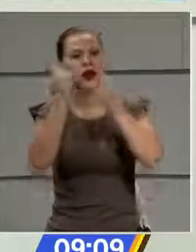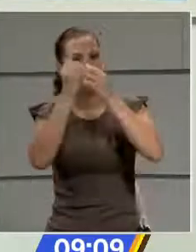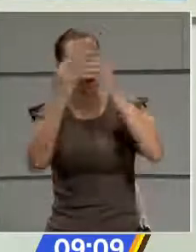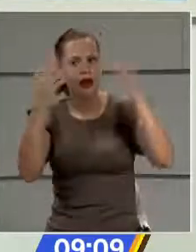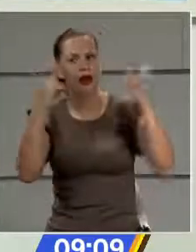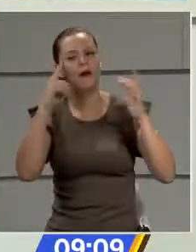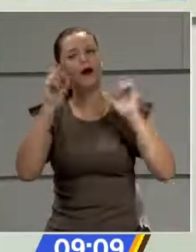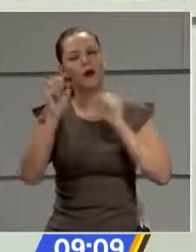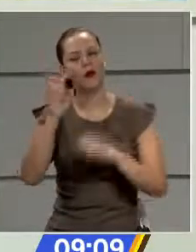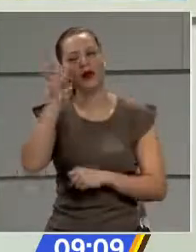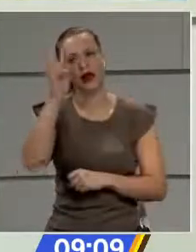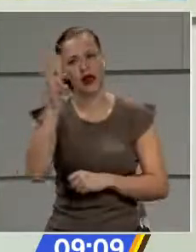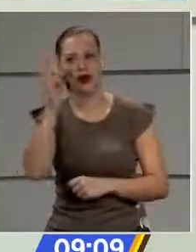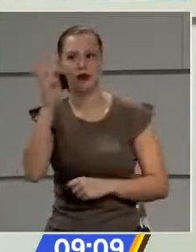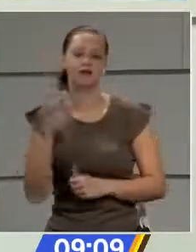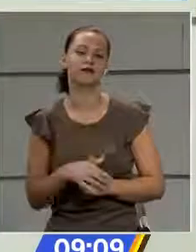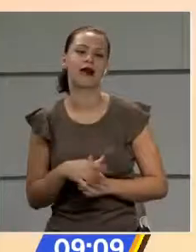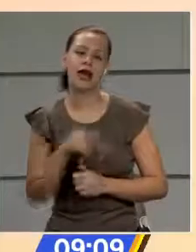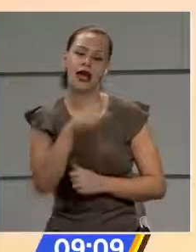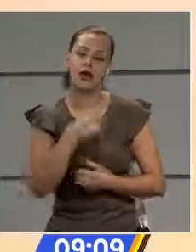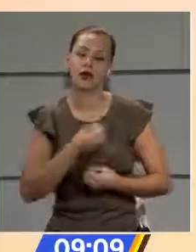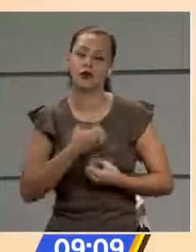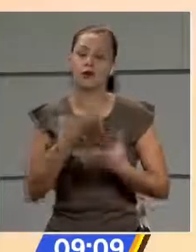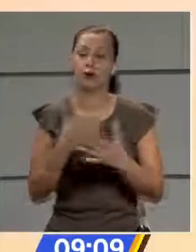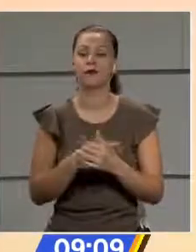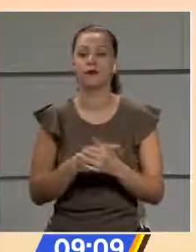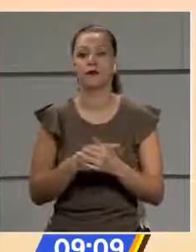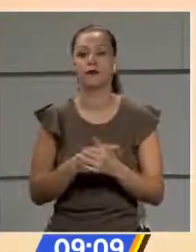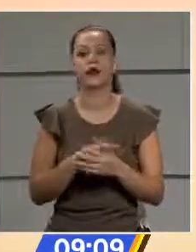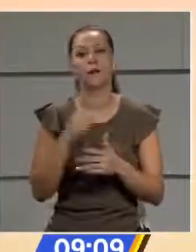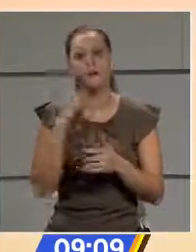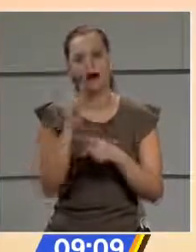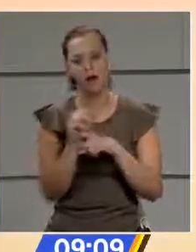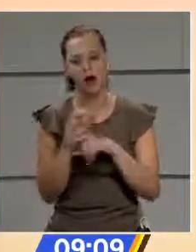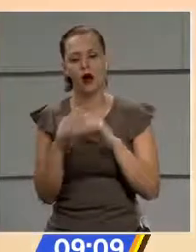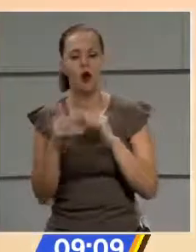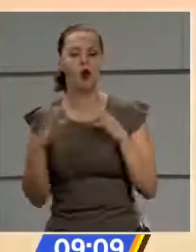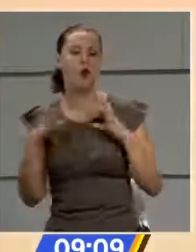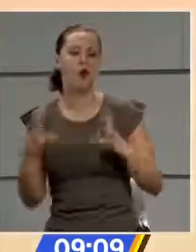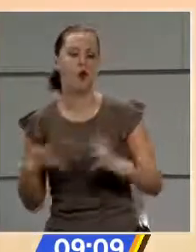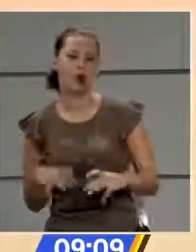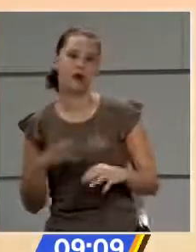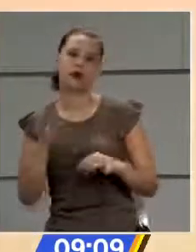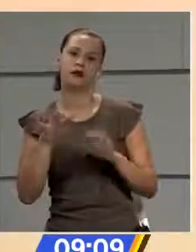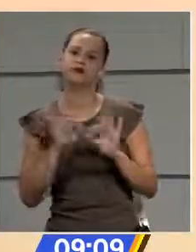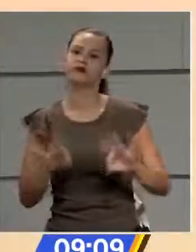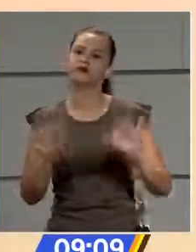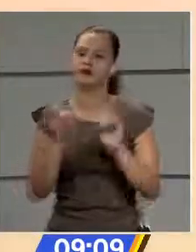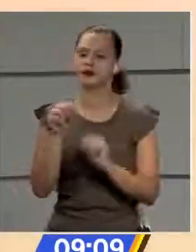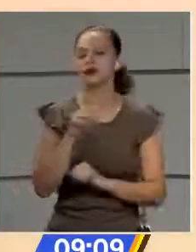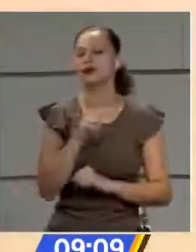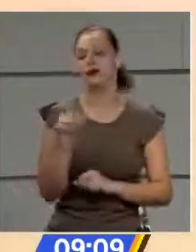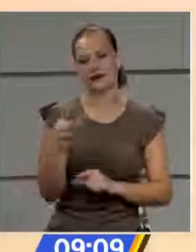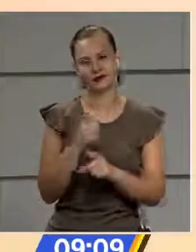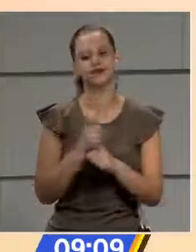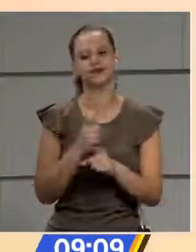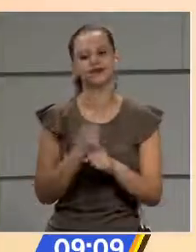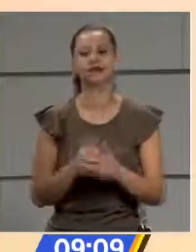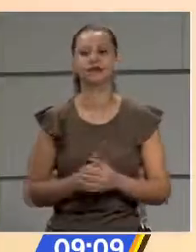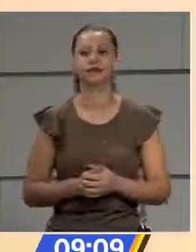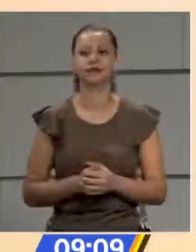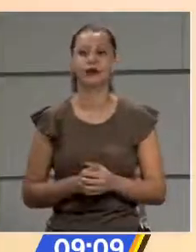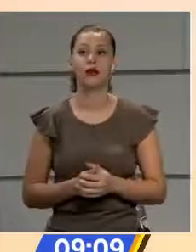poder crear esos poemas. Y repasamos todas las partes del cuerpo, que es algo fundamental esta semana también. Exactamente. Muy bien. Y